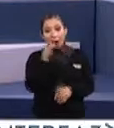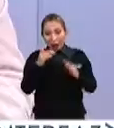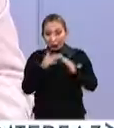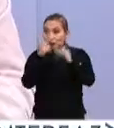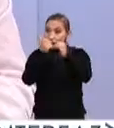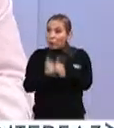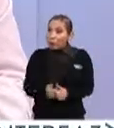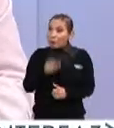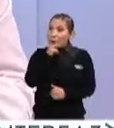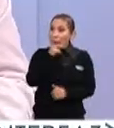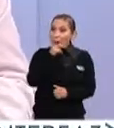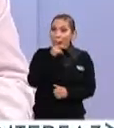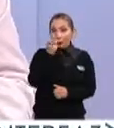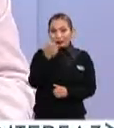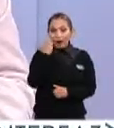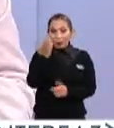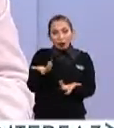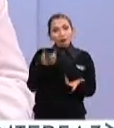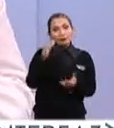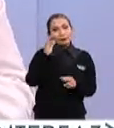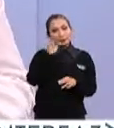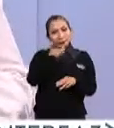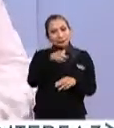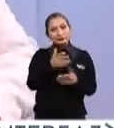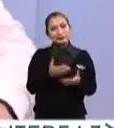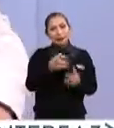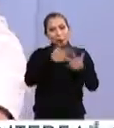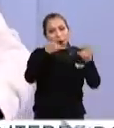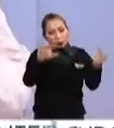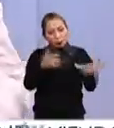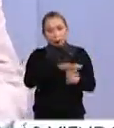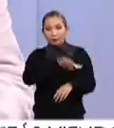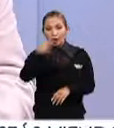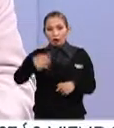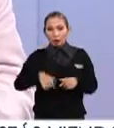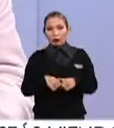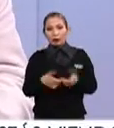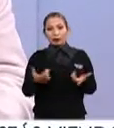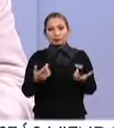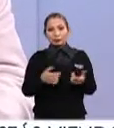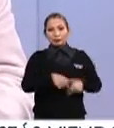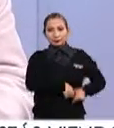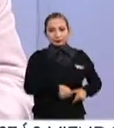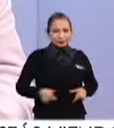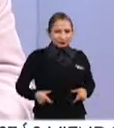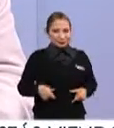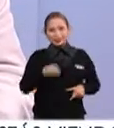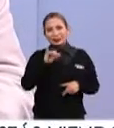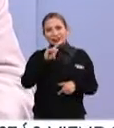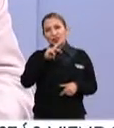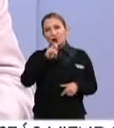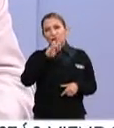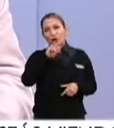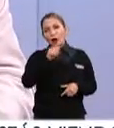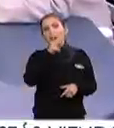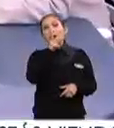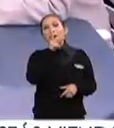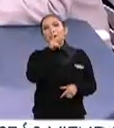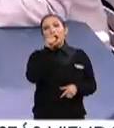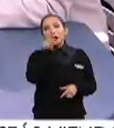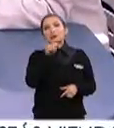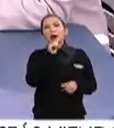casa. Claro. Por eso la intención de llamar también así el cuento. Tenemos un cinturón de paternidad, el cual es parte de un proyecto